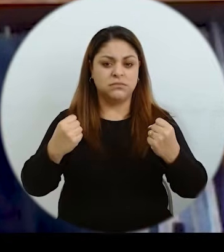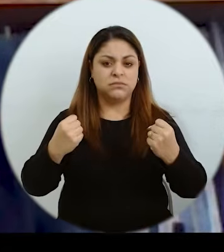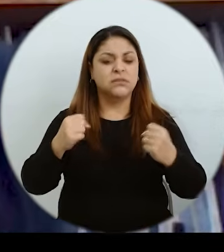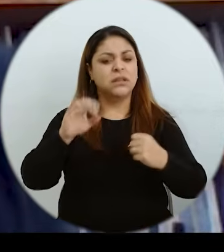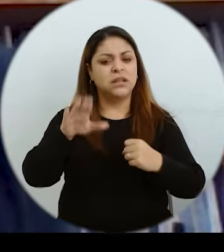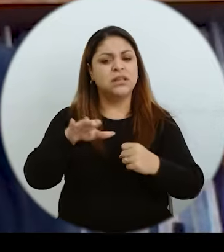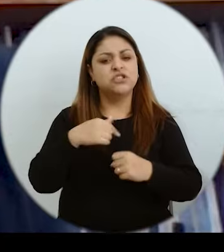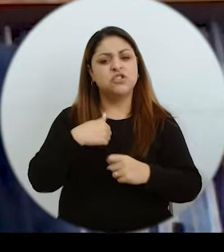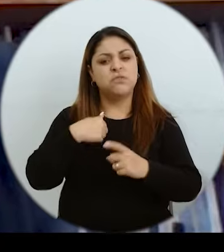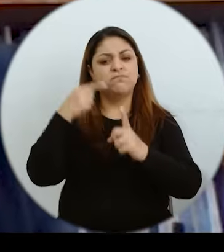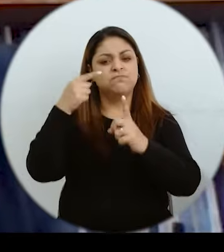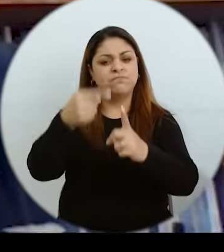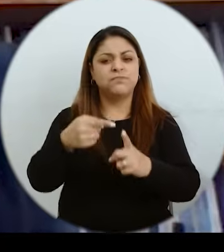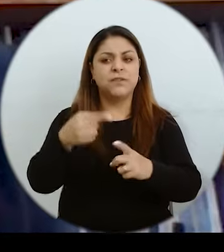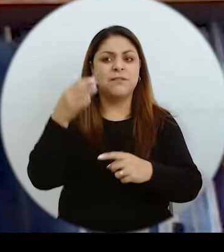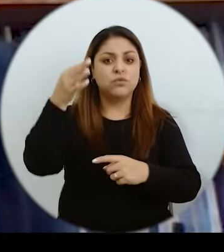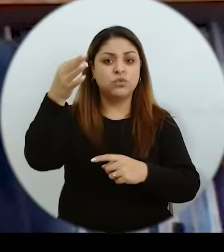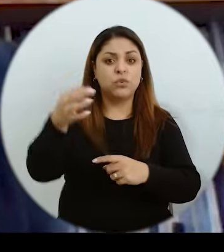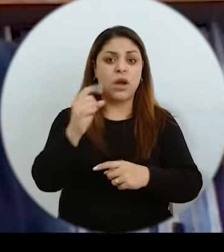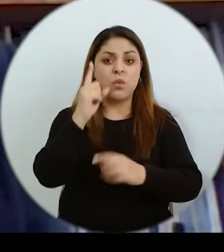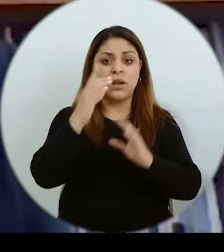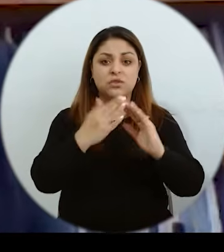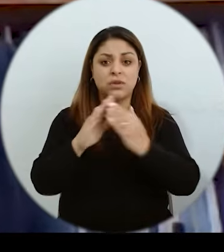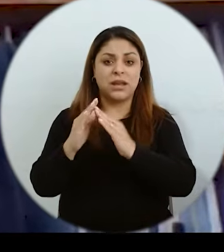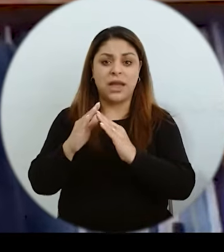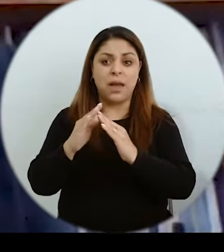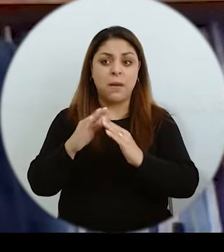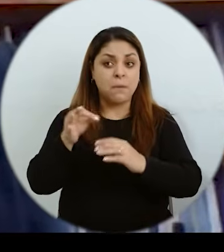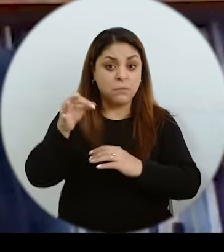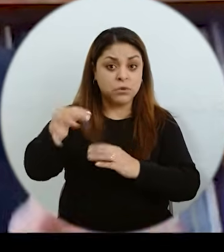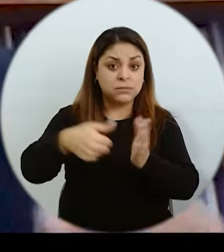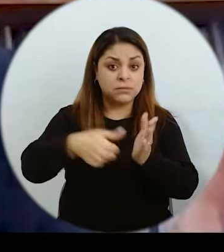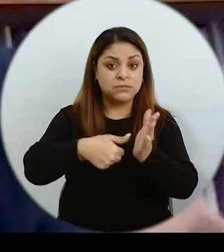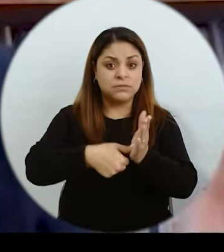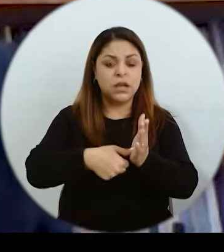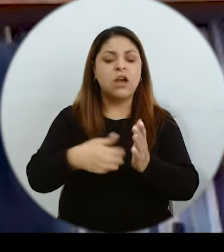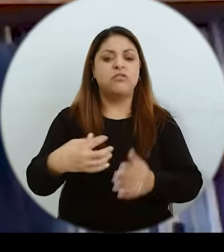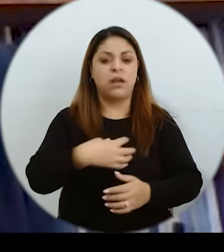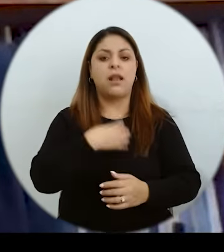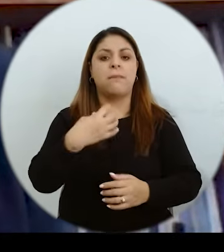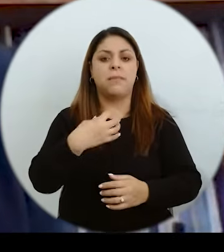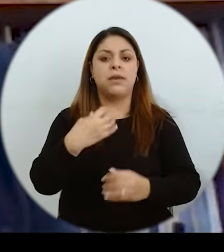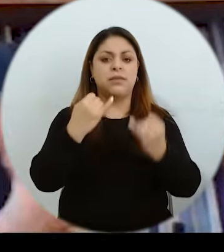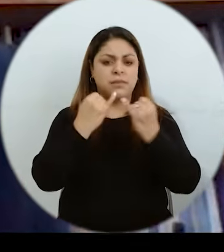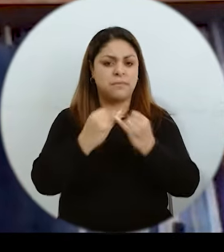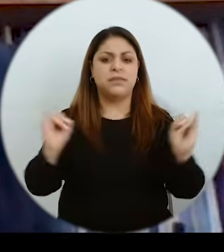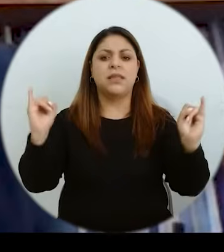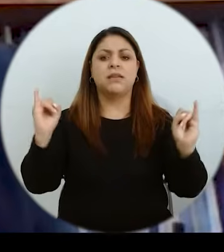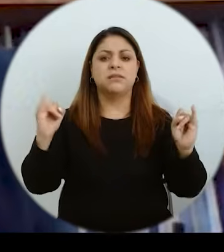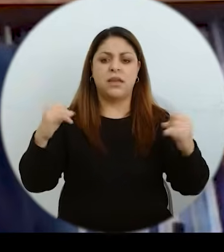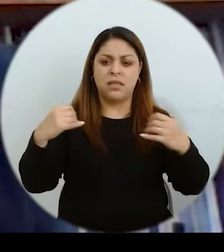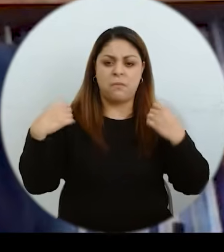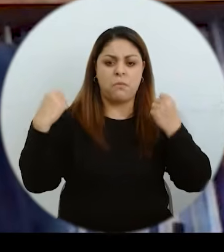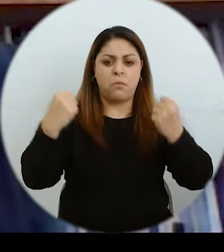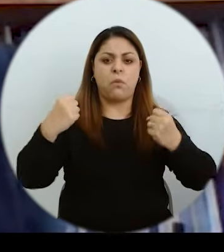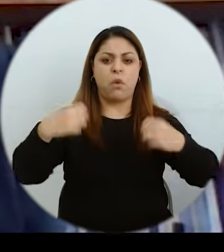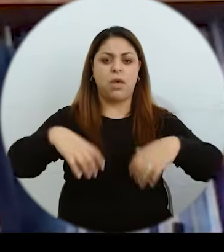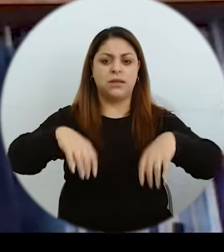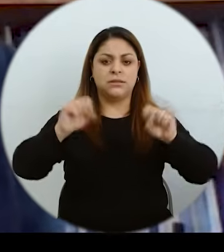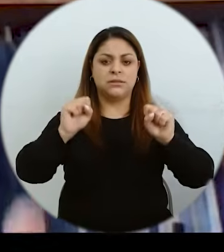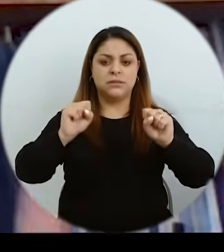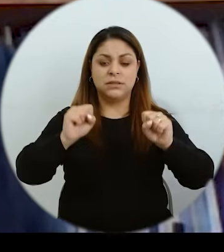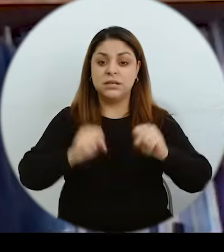distintos poderes. Creo que el mensaje es una ciudadanía que para las próximas elecciones reclame efectivamente